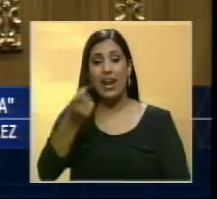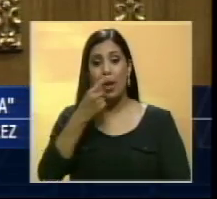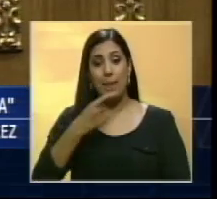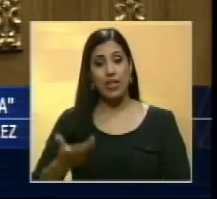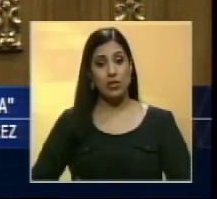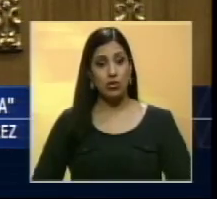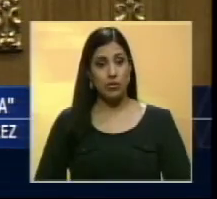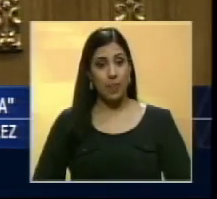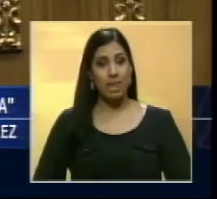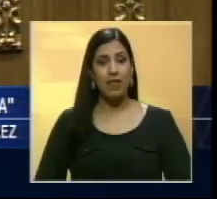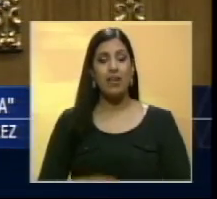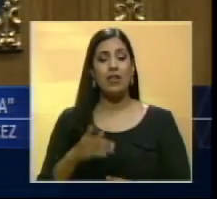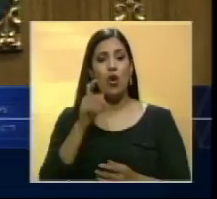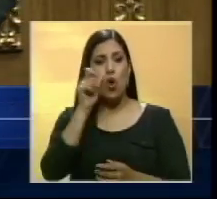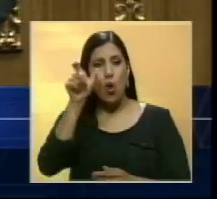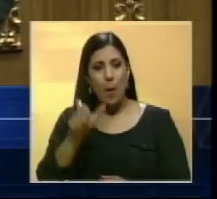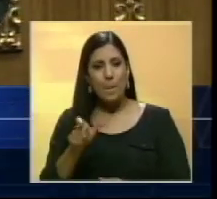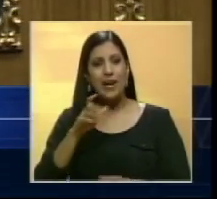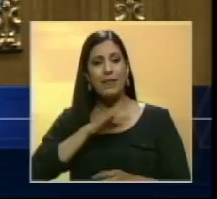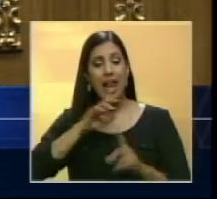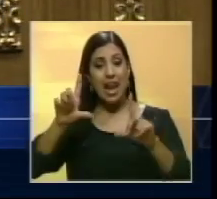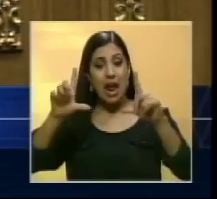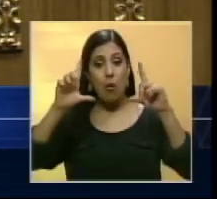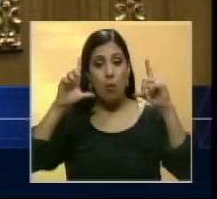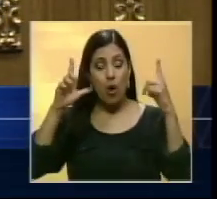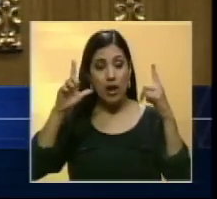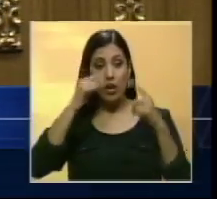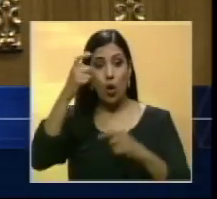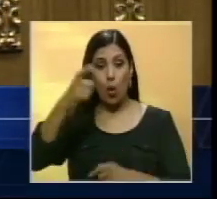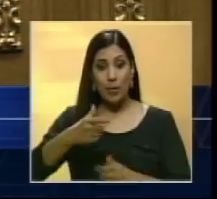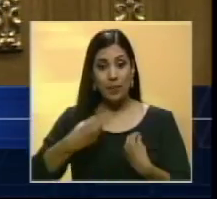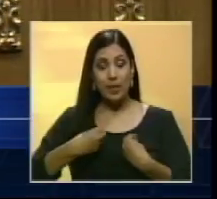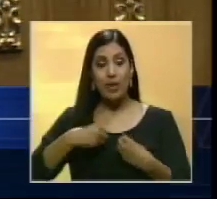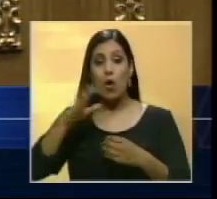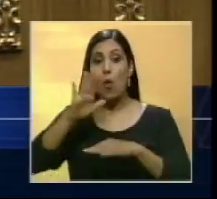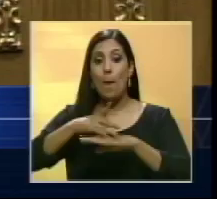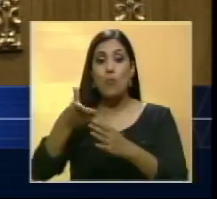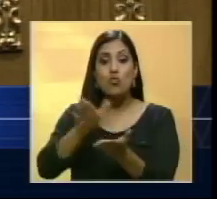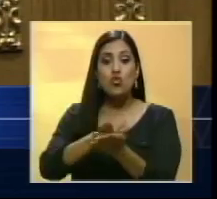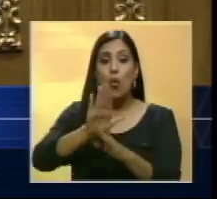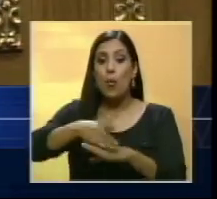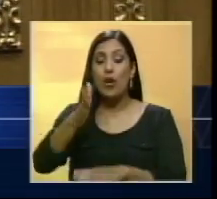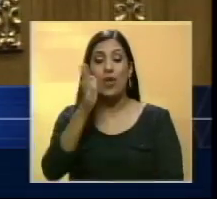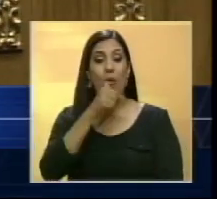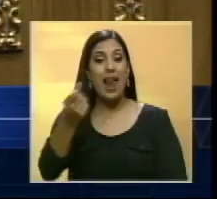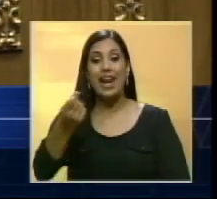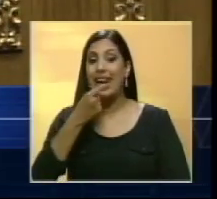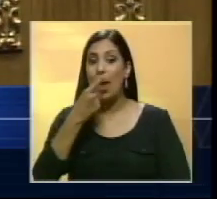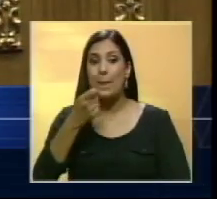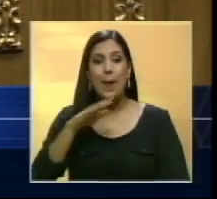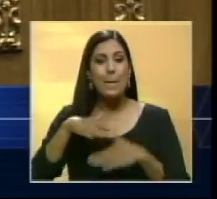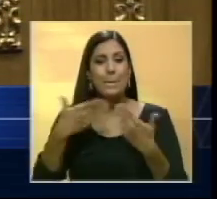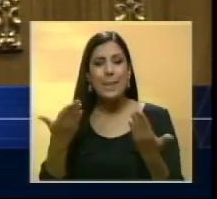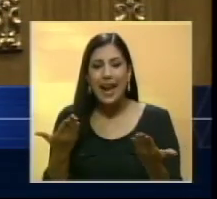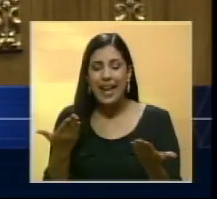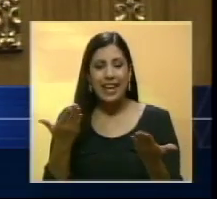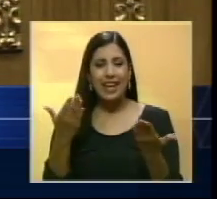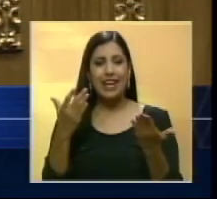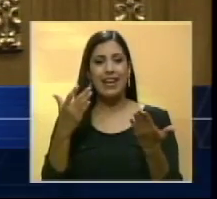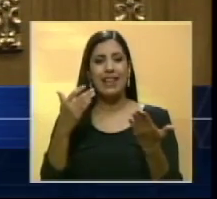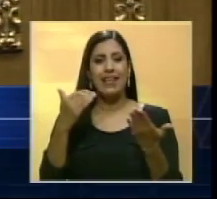medicamentos. Un guaireño que perdió su vida porque no encontró los medicamentos para